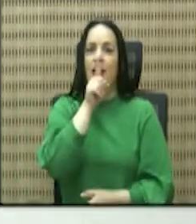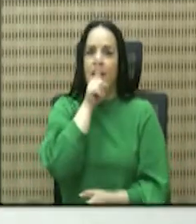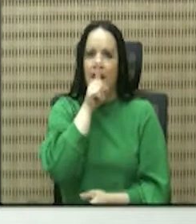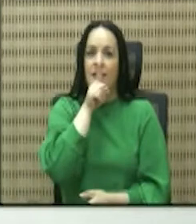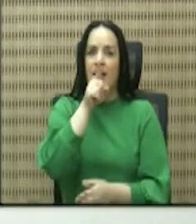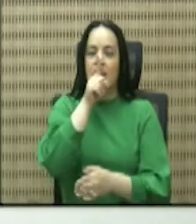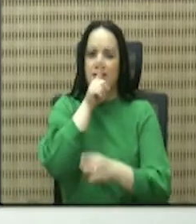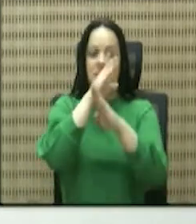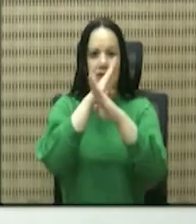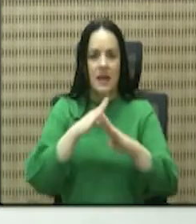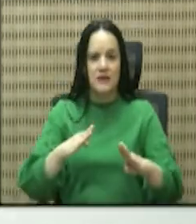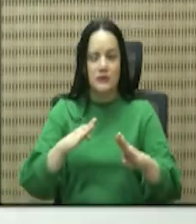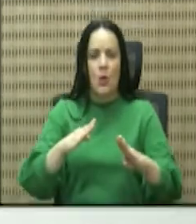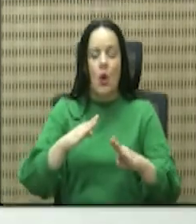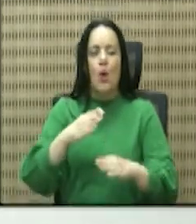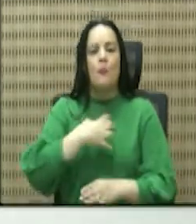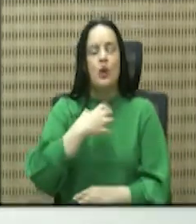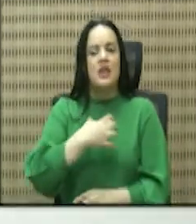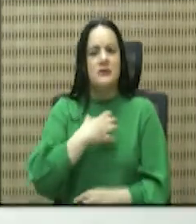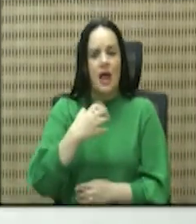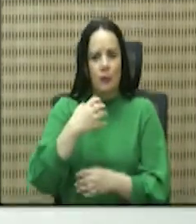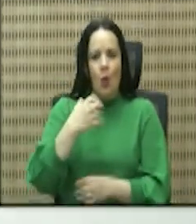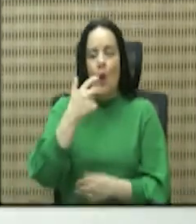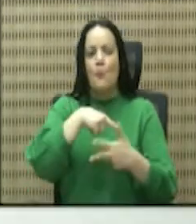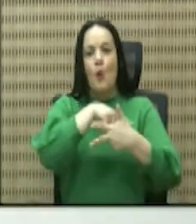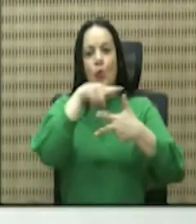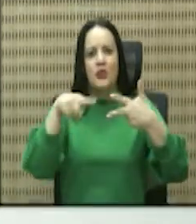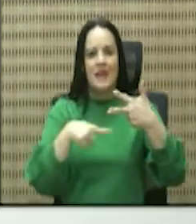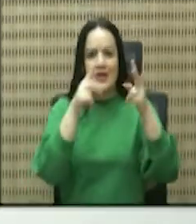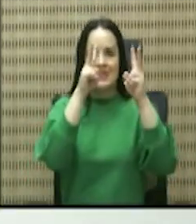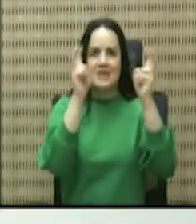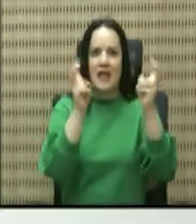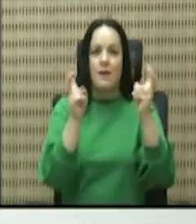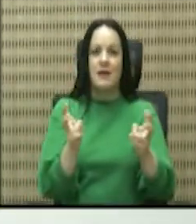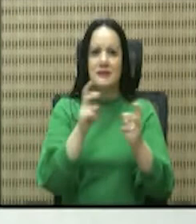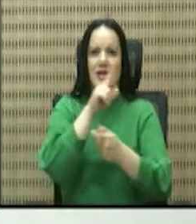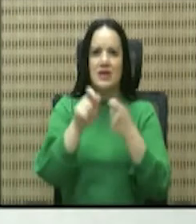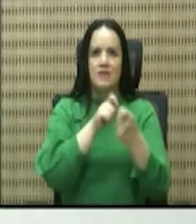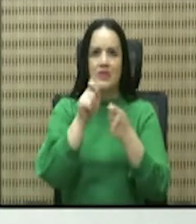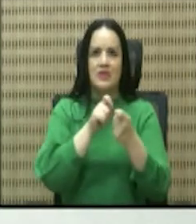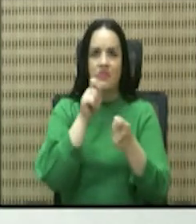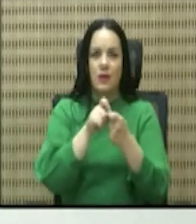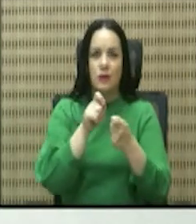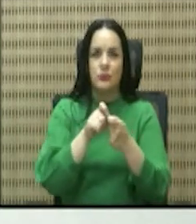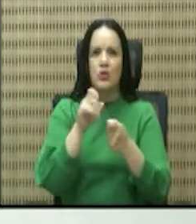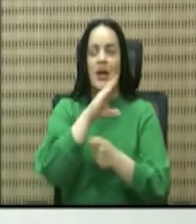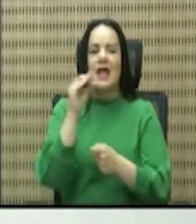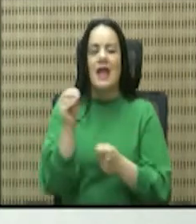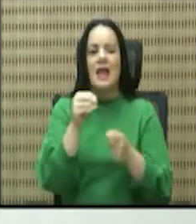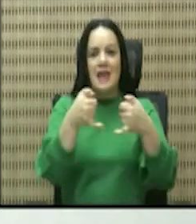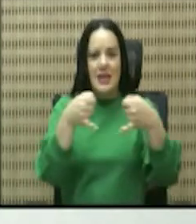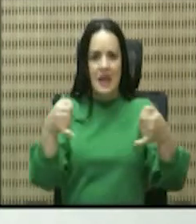silencio protestando por tres temas específicos mí la fronteriza